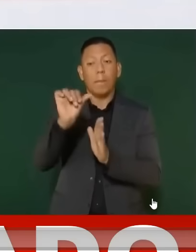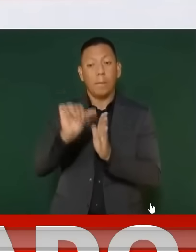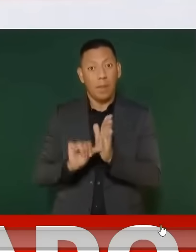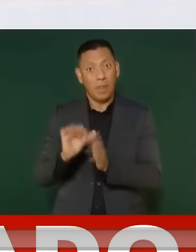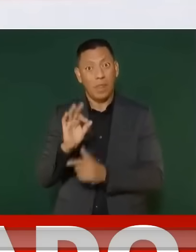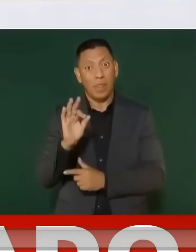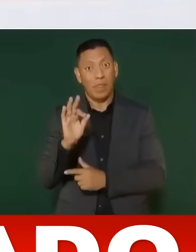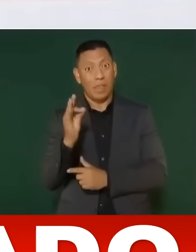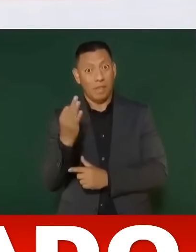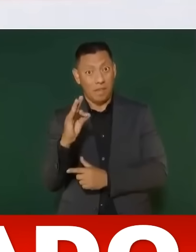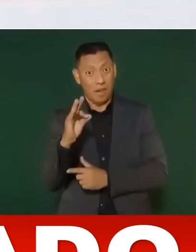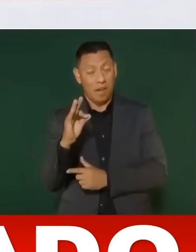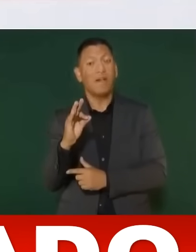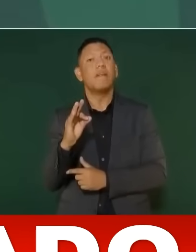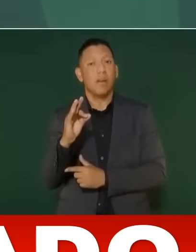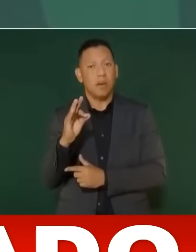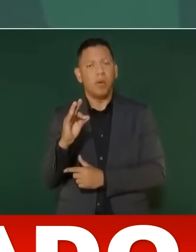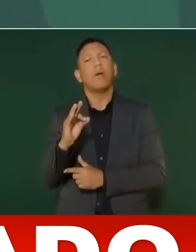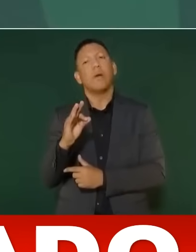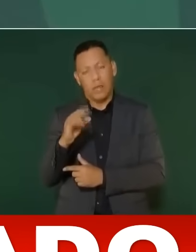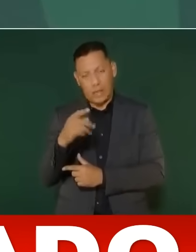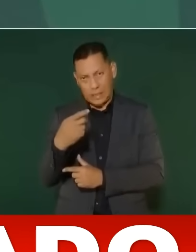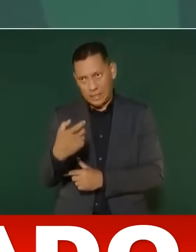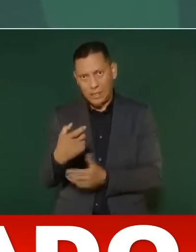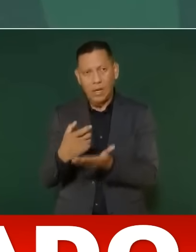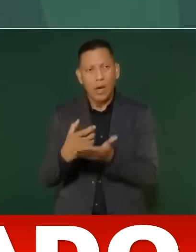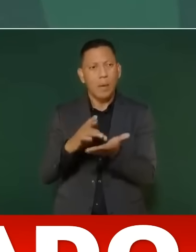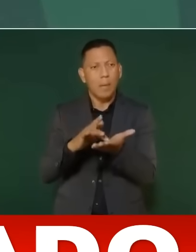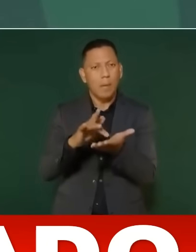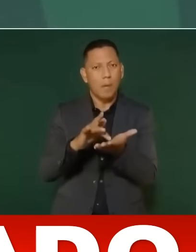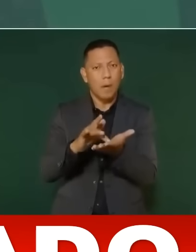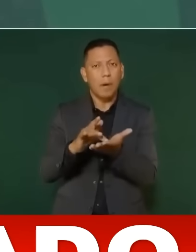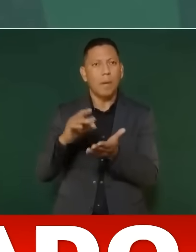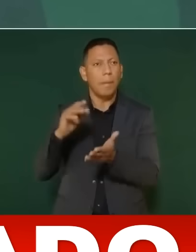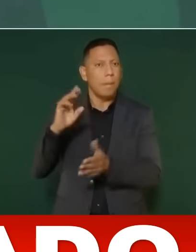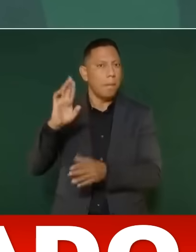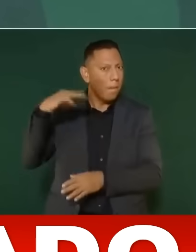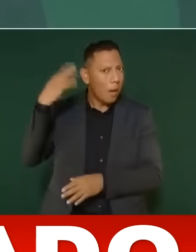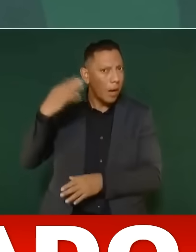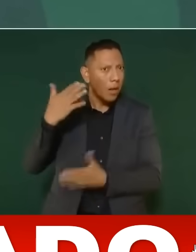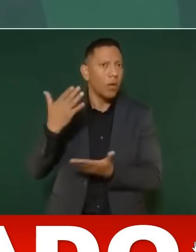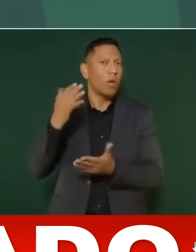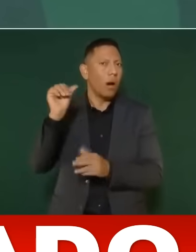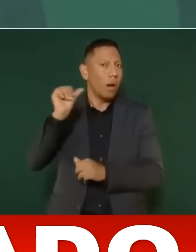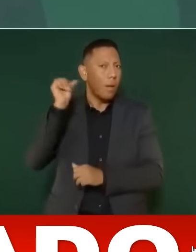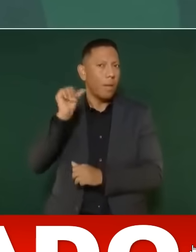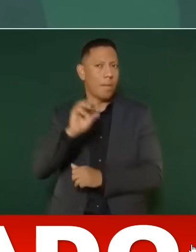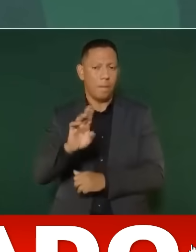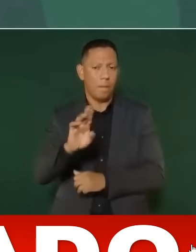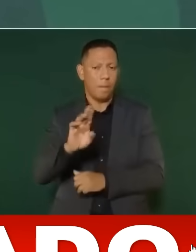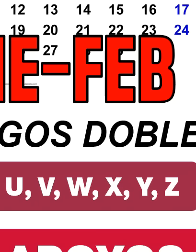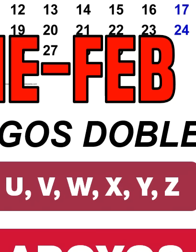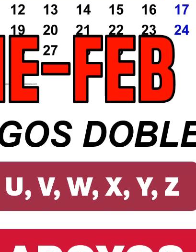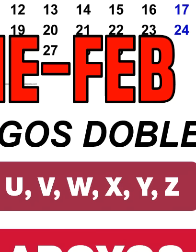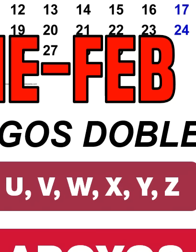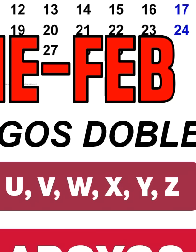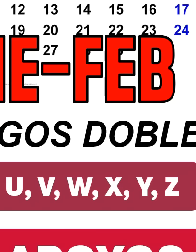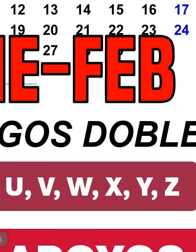febrero vamos a dispersar eh los bimestres marzo abril y mayo junio y también